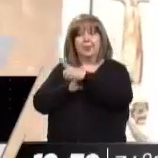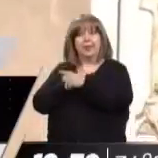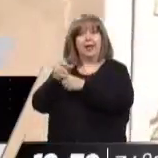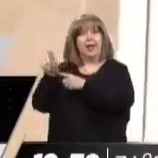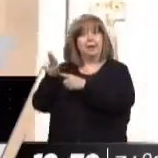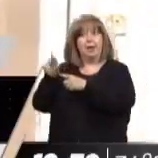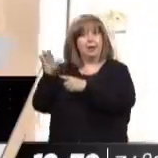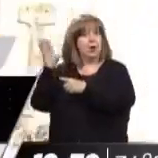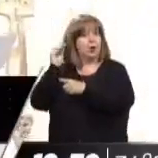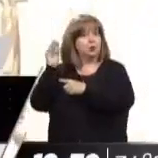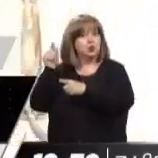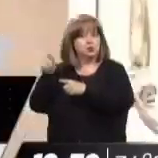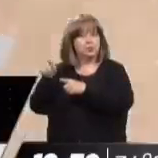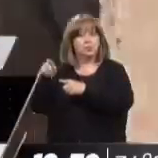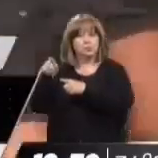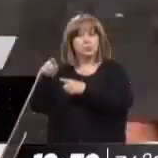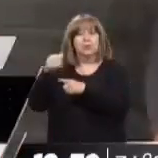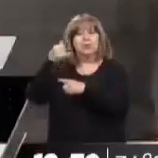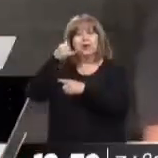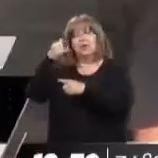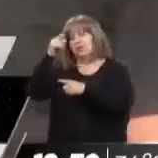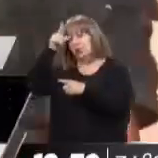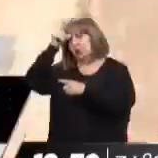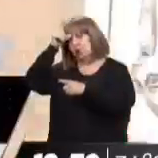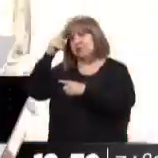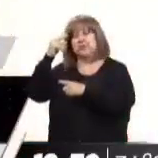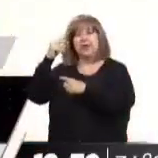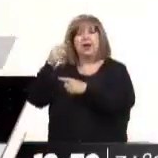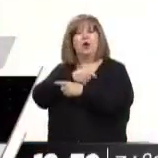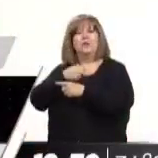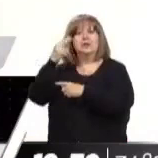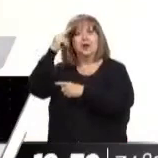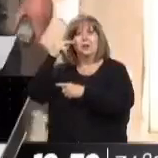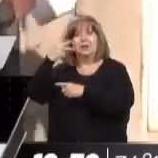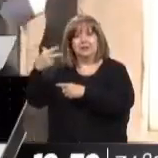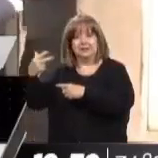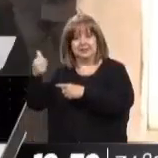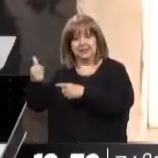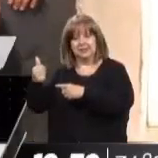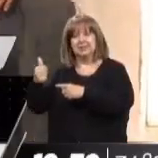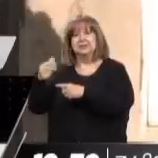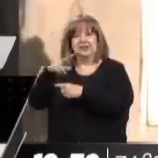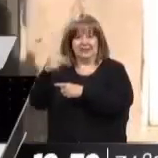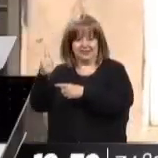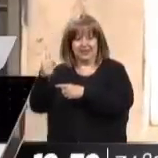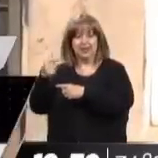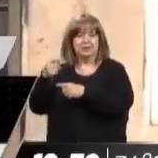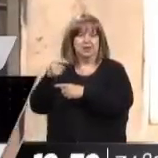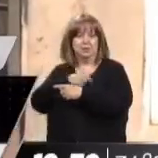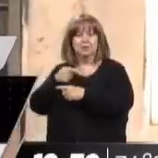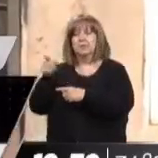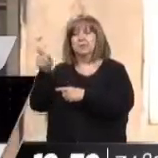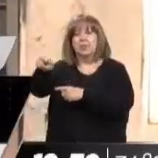quien dio aviso a la comisaría 36 de lo ocurrido. Cuando lo fueron a buscar a este domicilio donde él se encontraba,